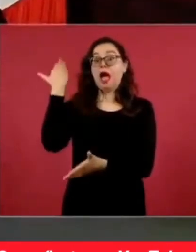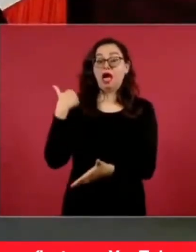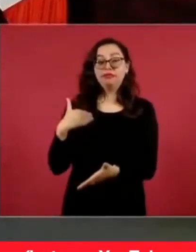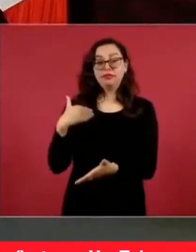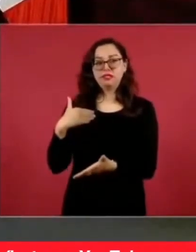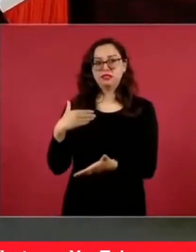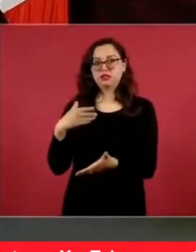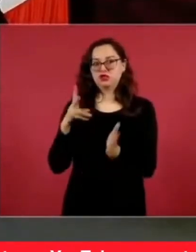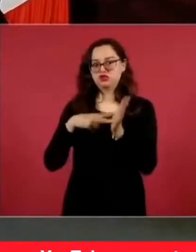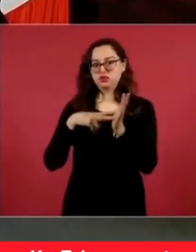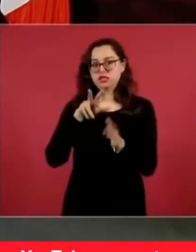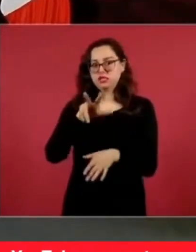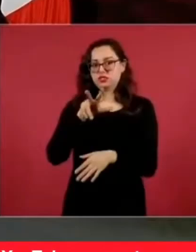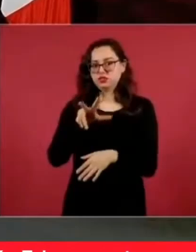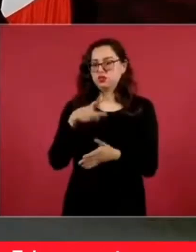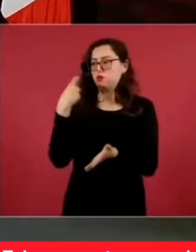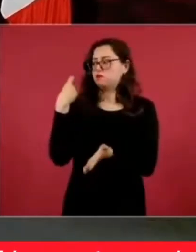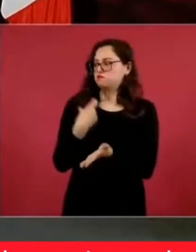cuando llegamos,